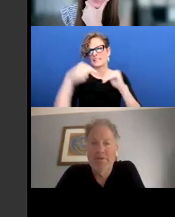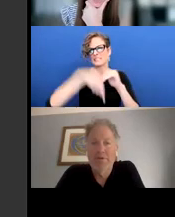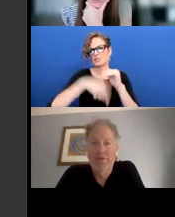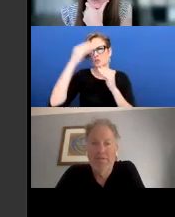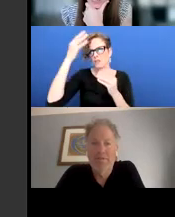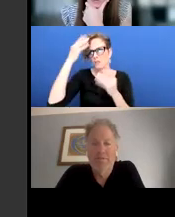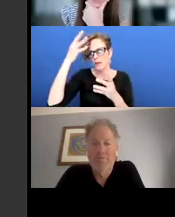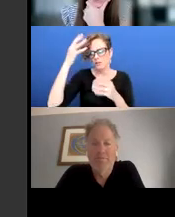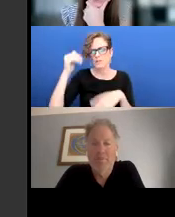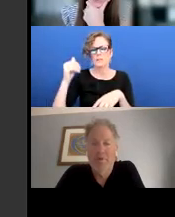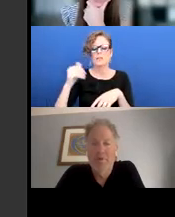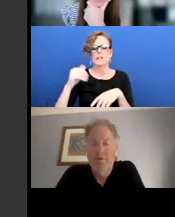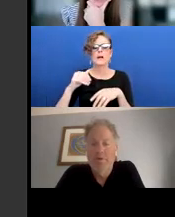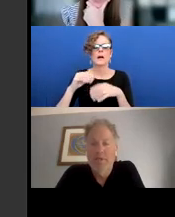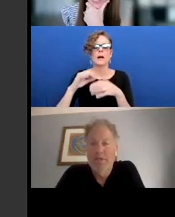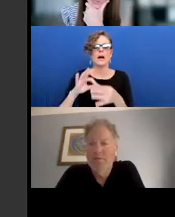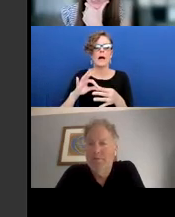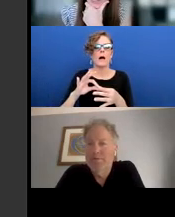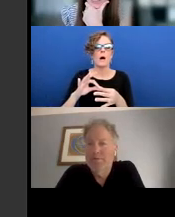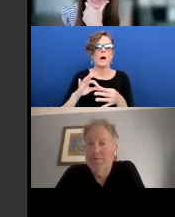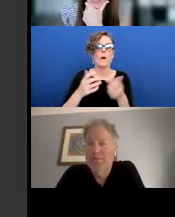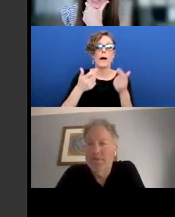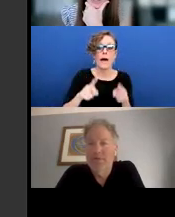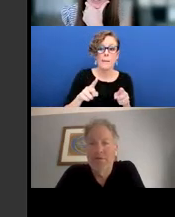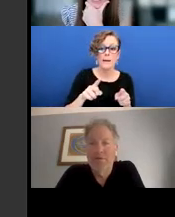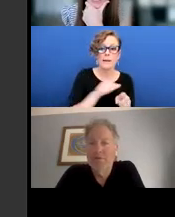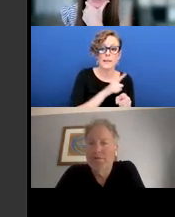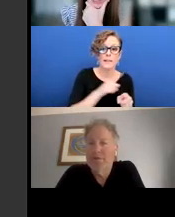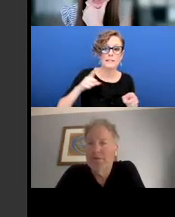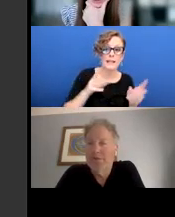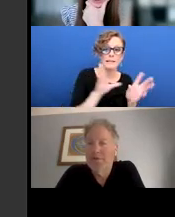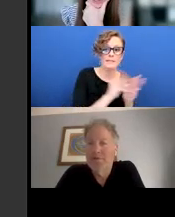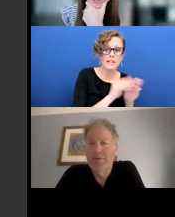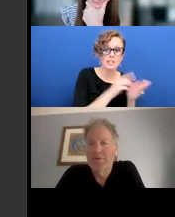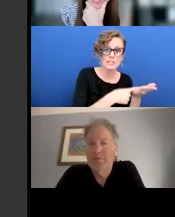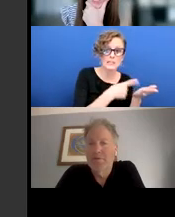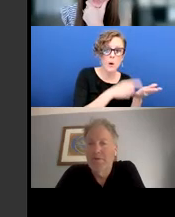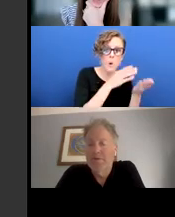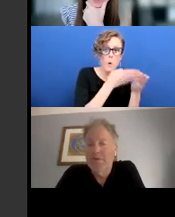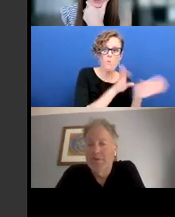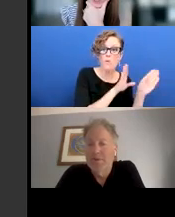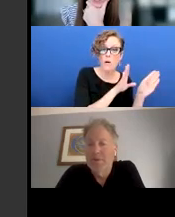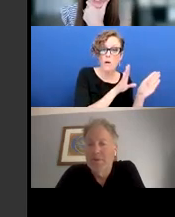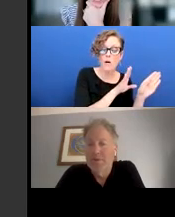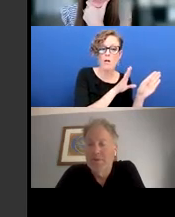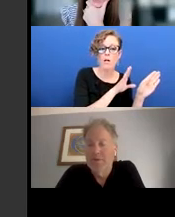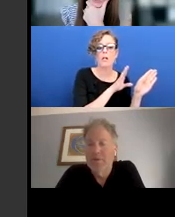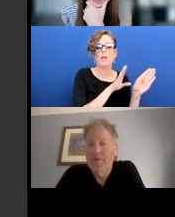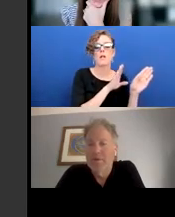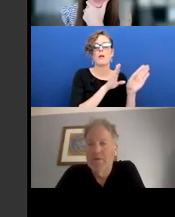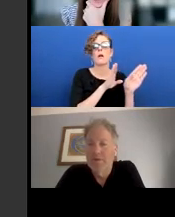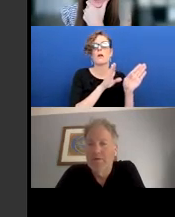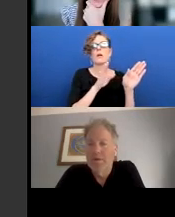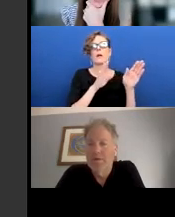circulando desde hoy, que tiene información tanto de lo que sucedió en el Congreso